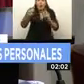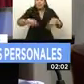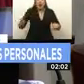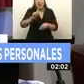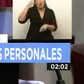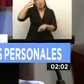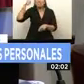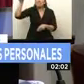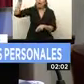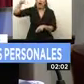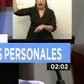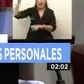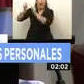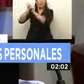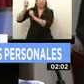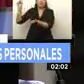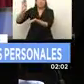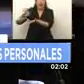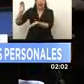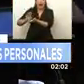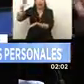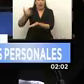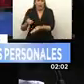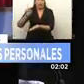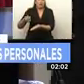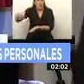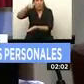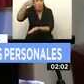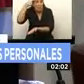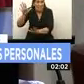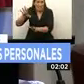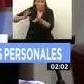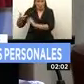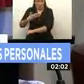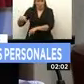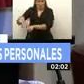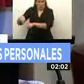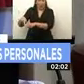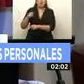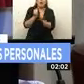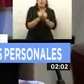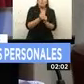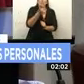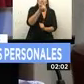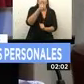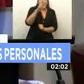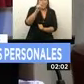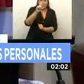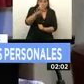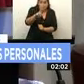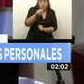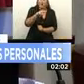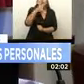a invertir bueno esta empresa arcor tiene